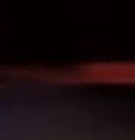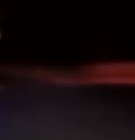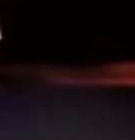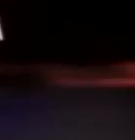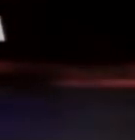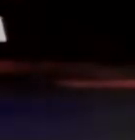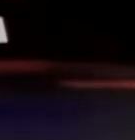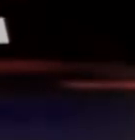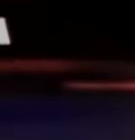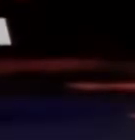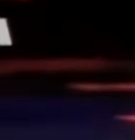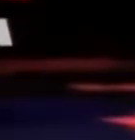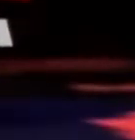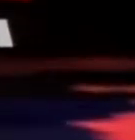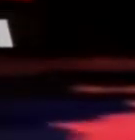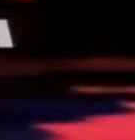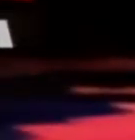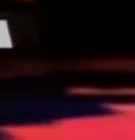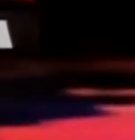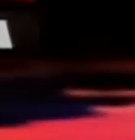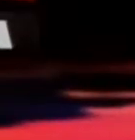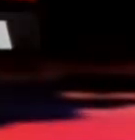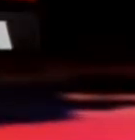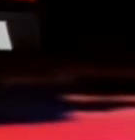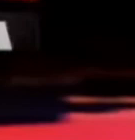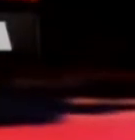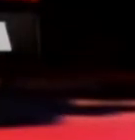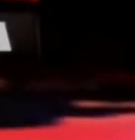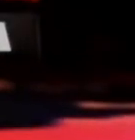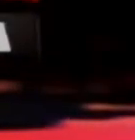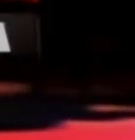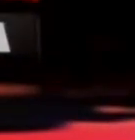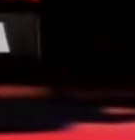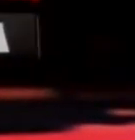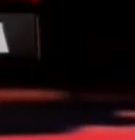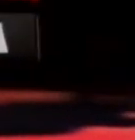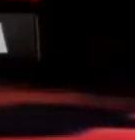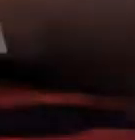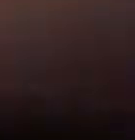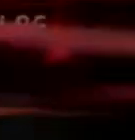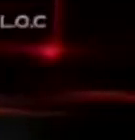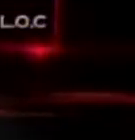Telerama Noticias presenta su segmento Entrevista.